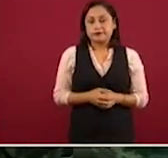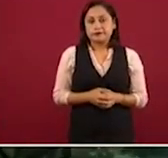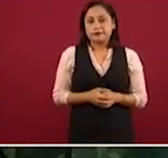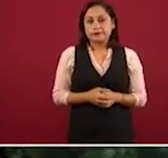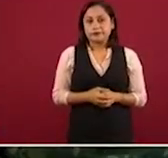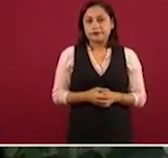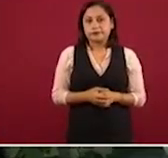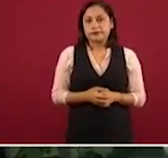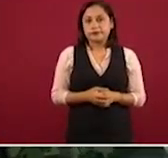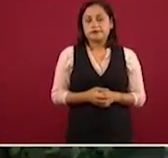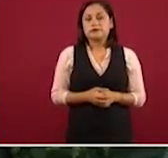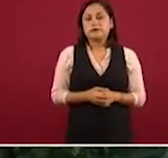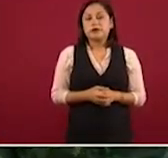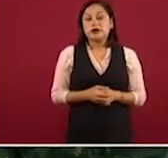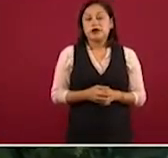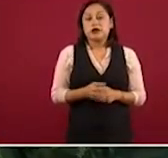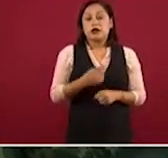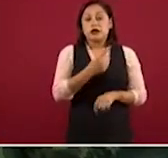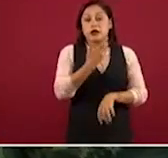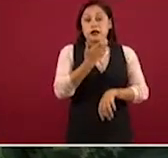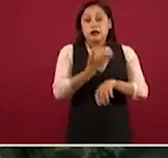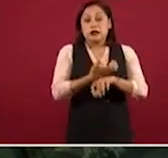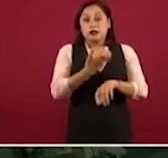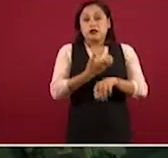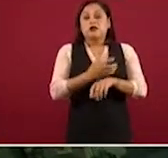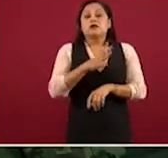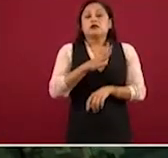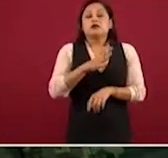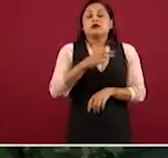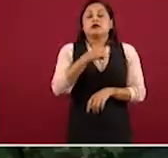En Estados Unidos existen